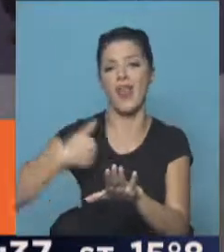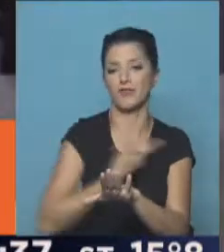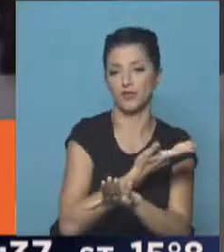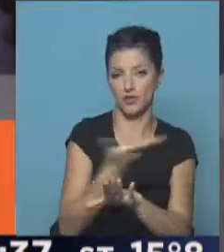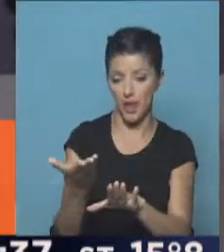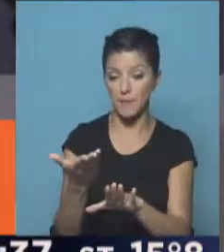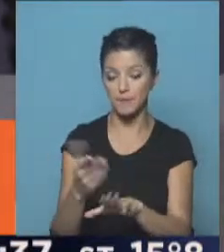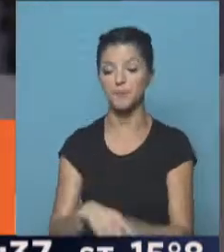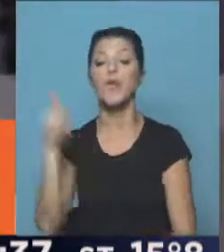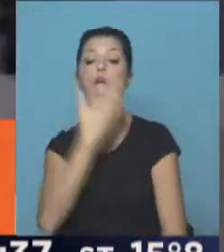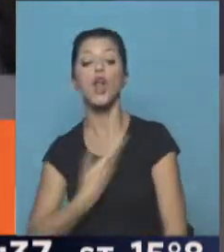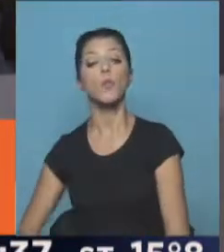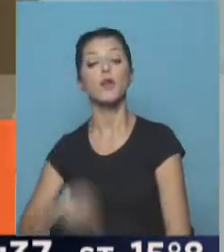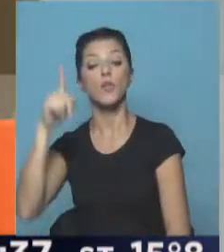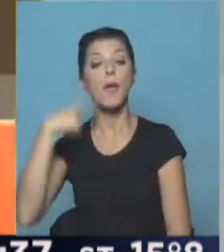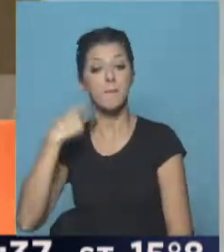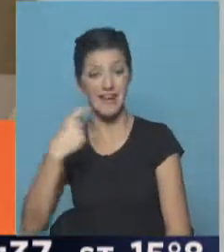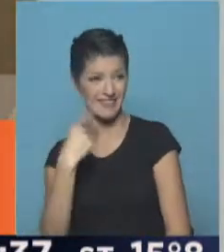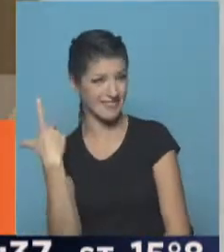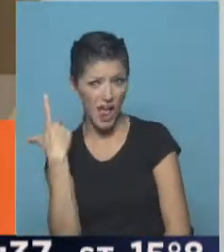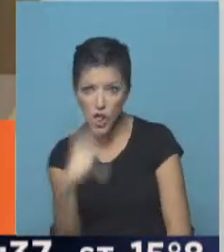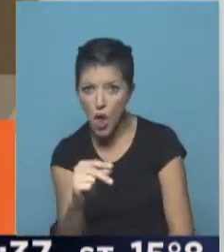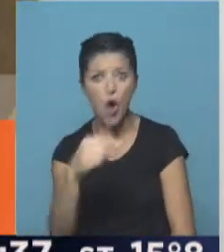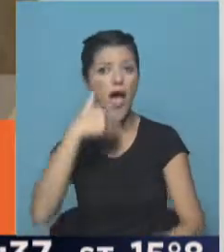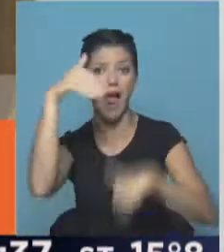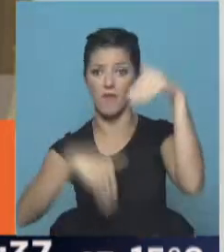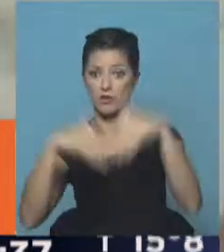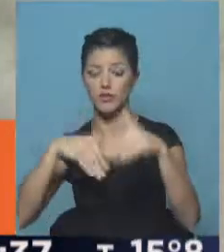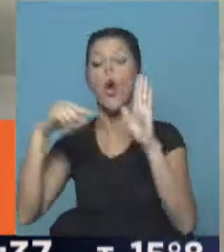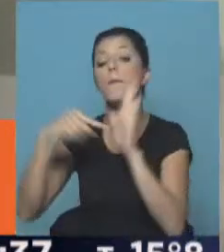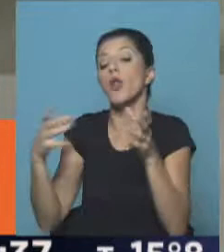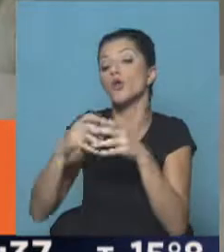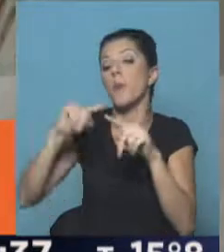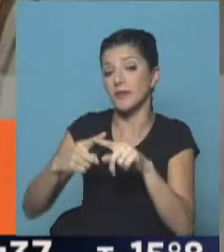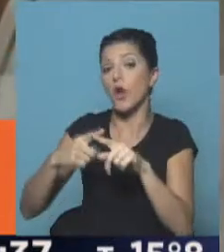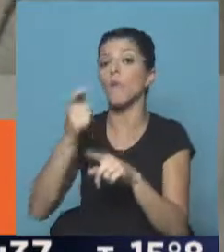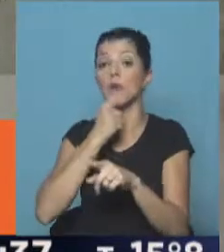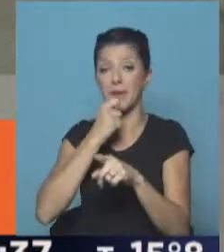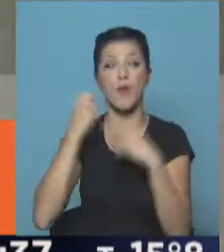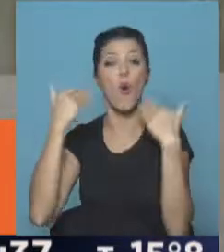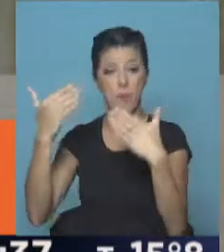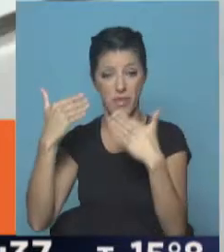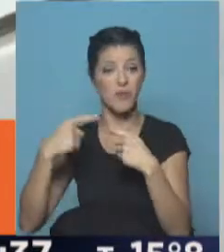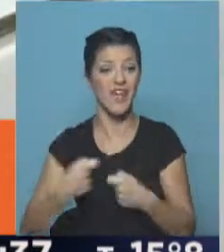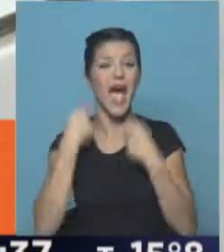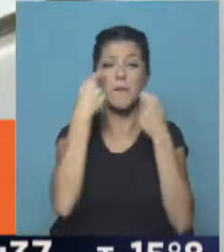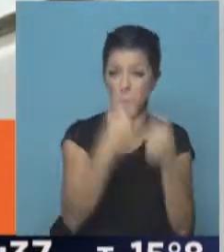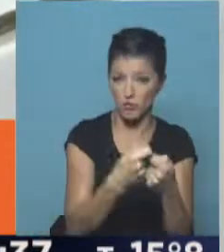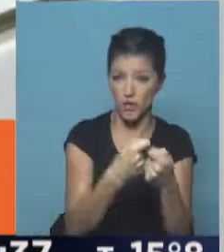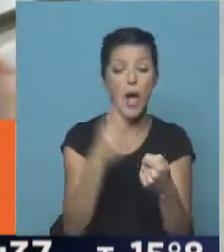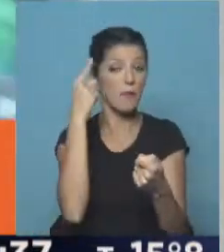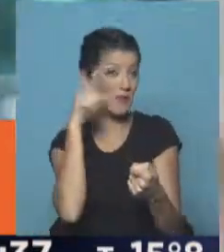español, en manos del conservador Mariano Rajoy, rechaza esta consulta, aunque partidos políticos como Podemos apoyan la iniciativa porque la